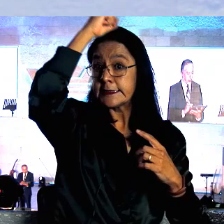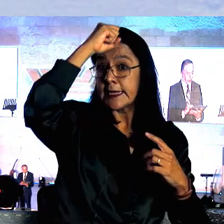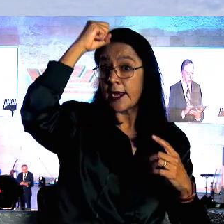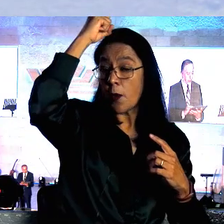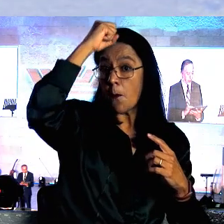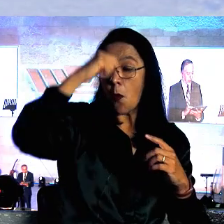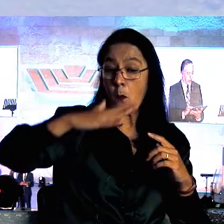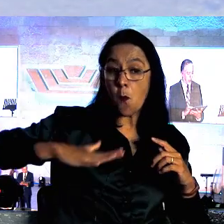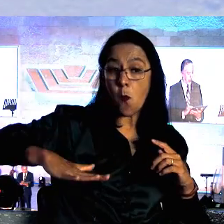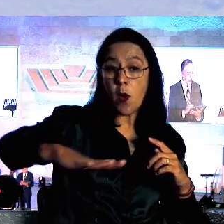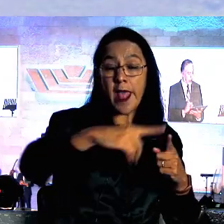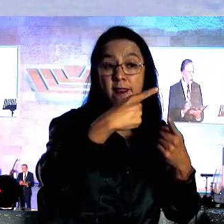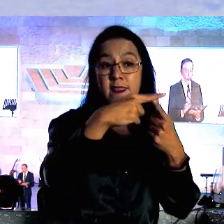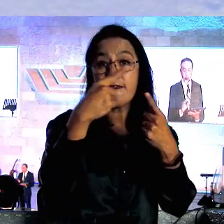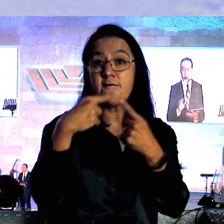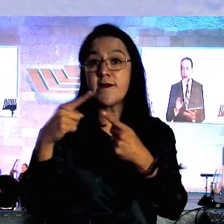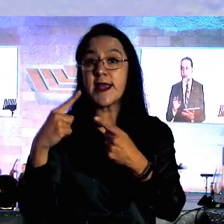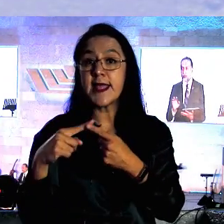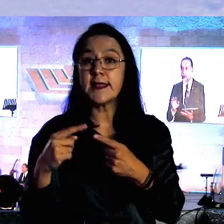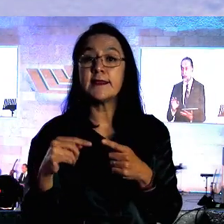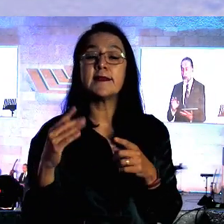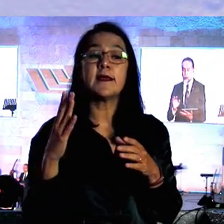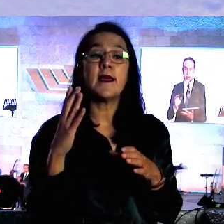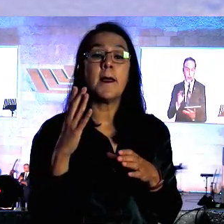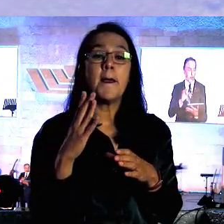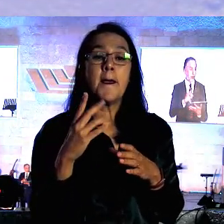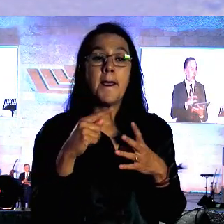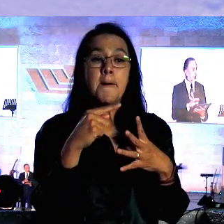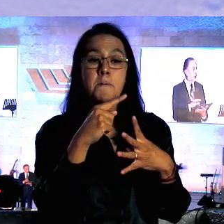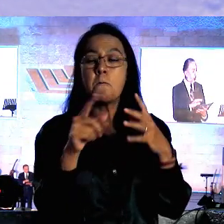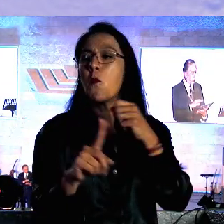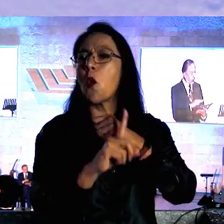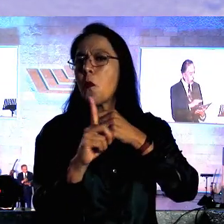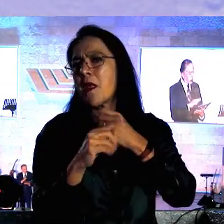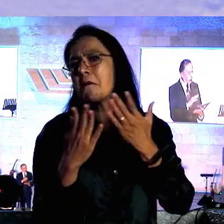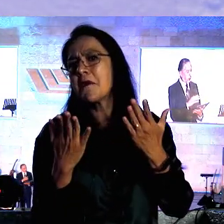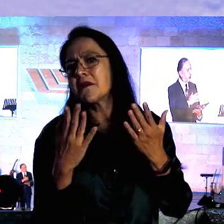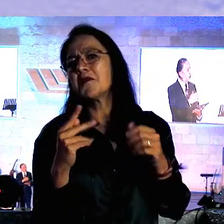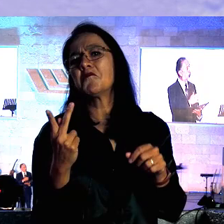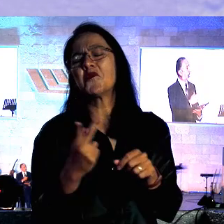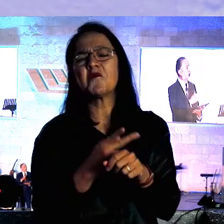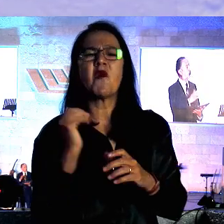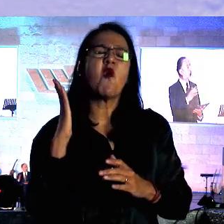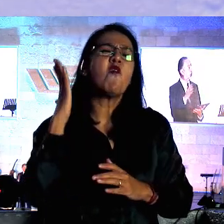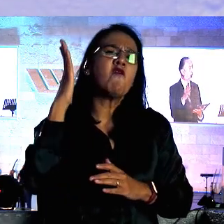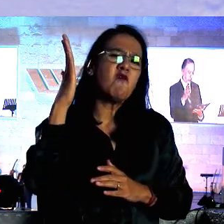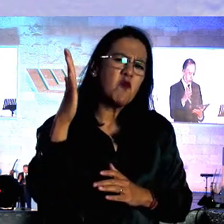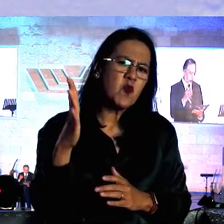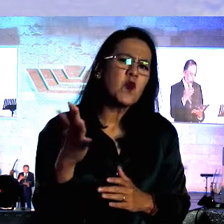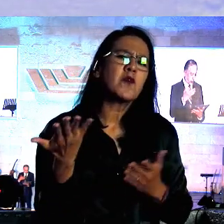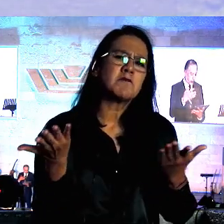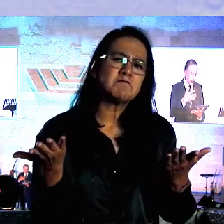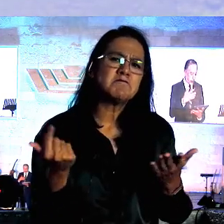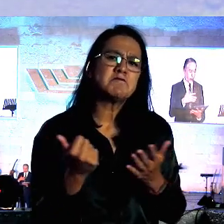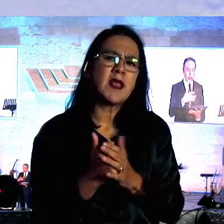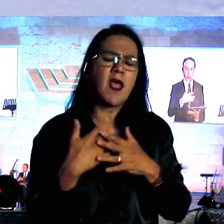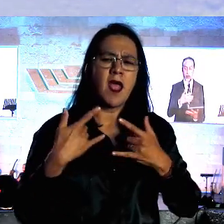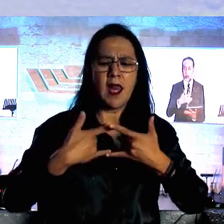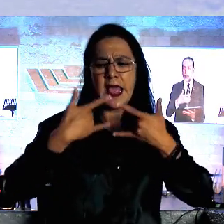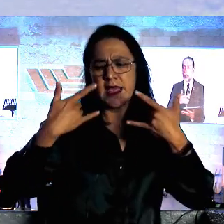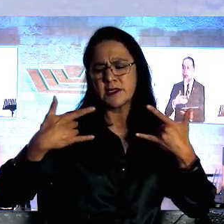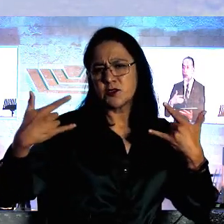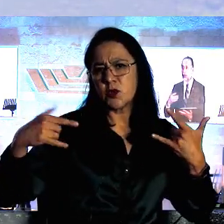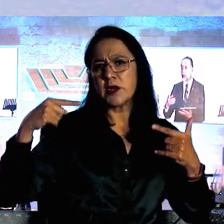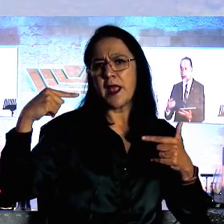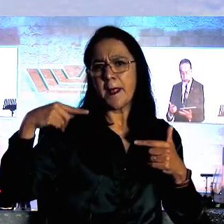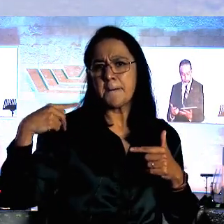a presentarse en el futuro desde la perspectiva de Salomón y que cuando revisamos la historia nos damos cuenta que efectivamente